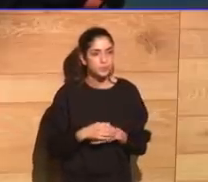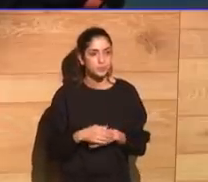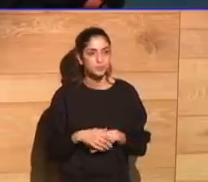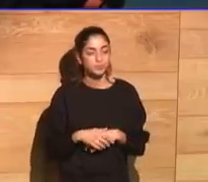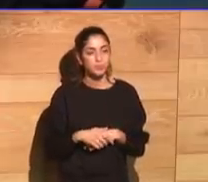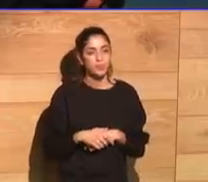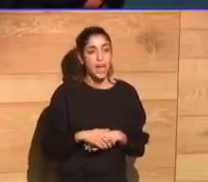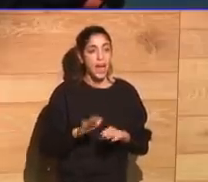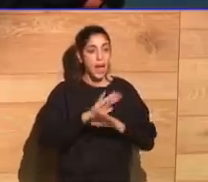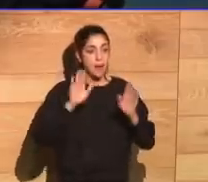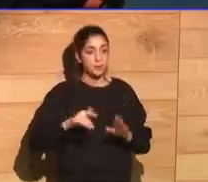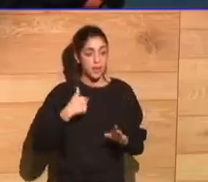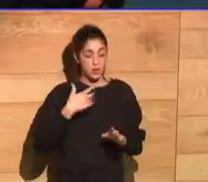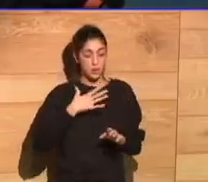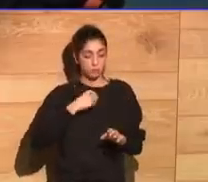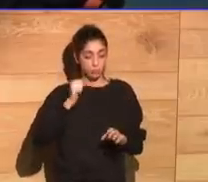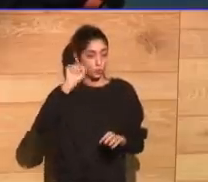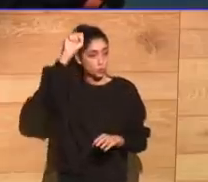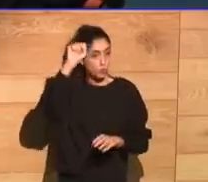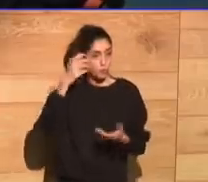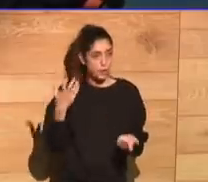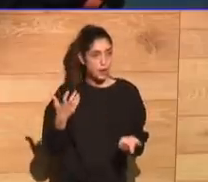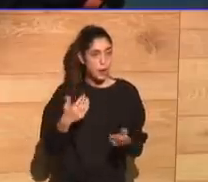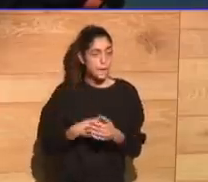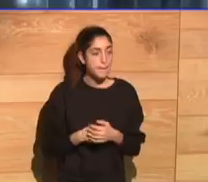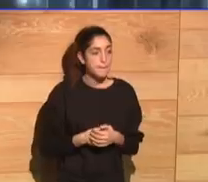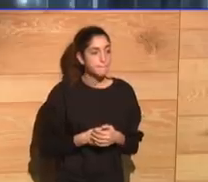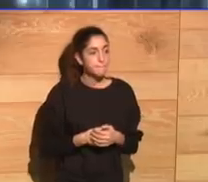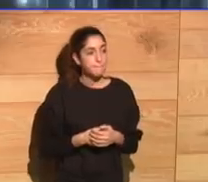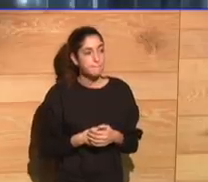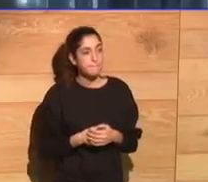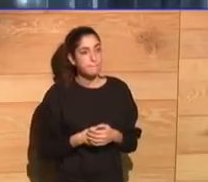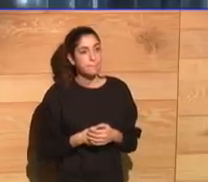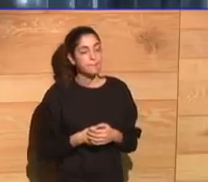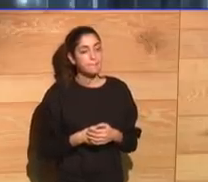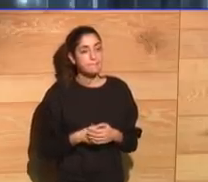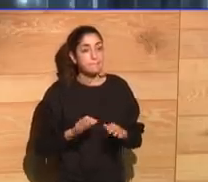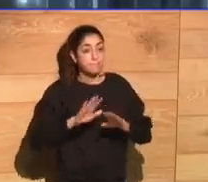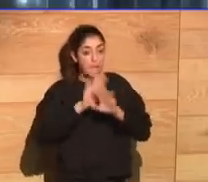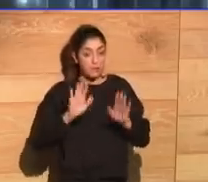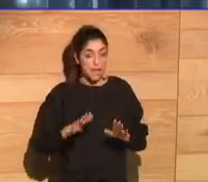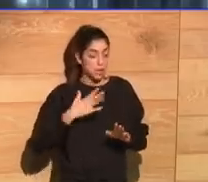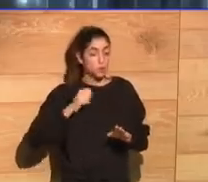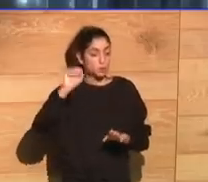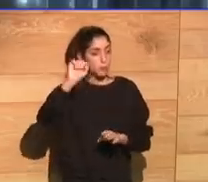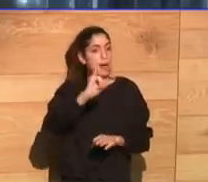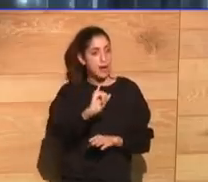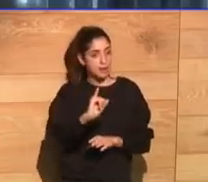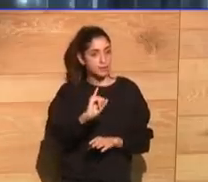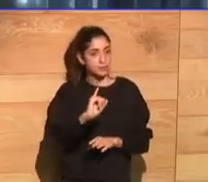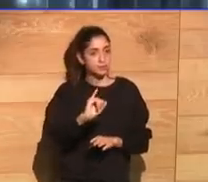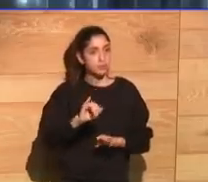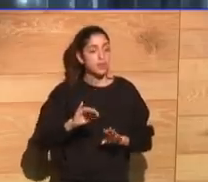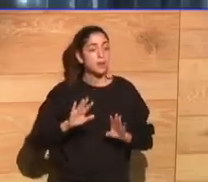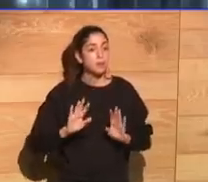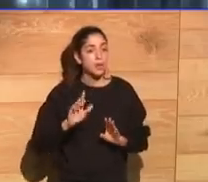sitio. Al final acabo haciendo Superman yo. Y termina. Y ya tenían. Perdona, Juan. Tenían a Superman, solo quedaba